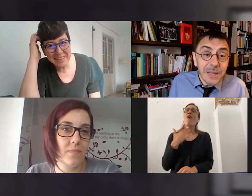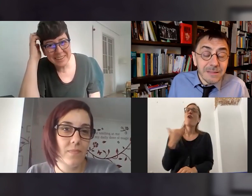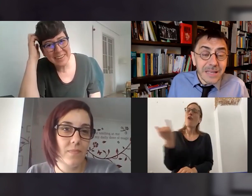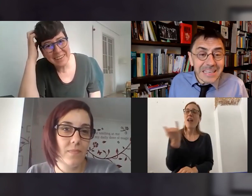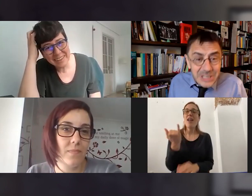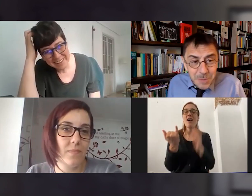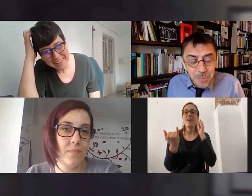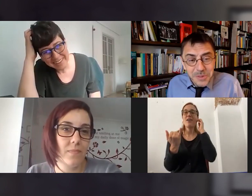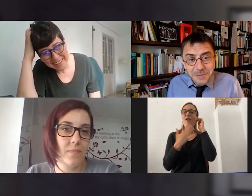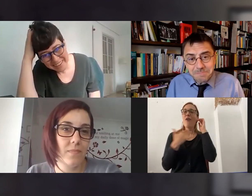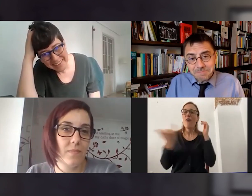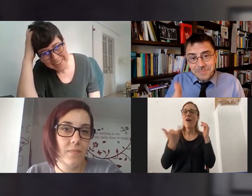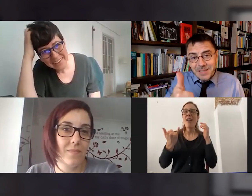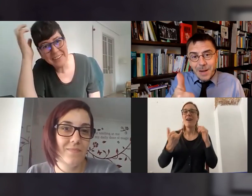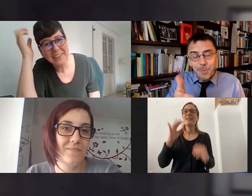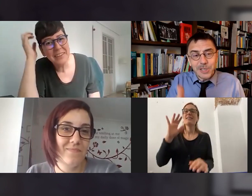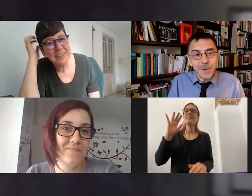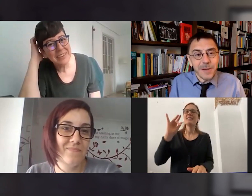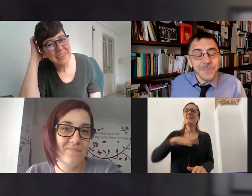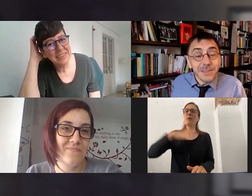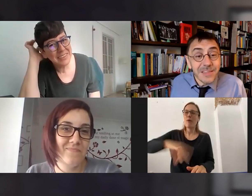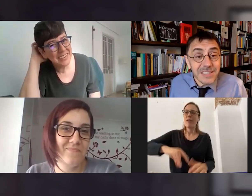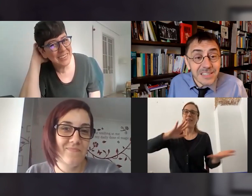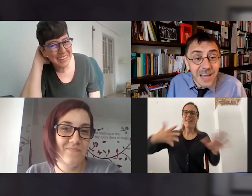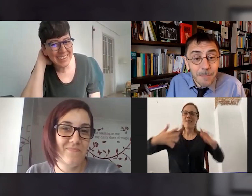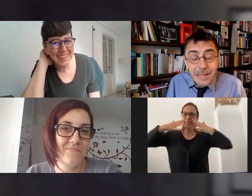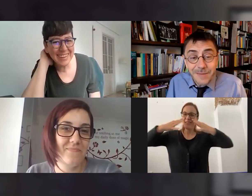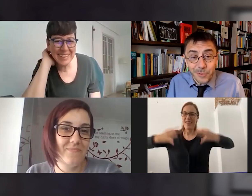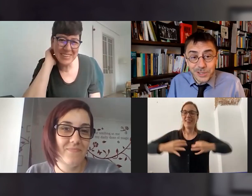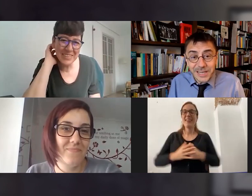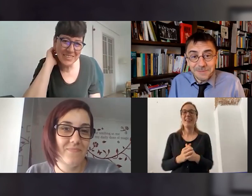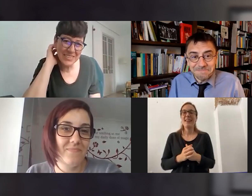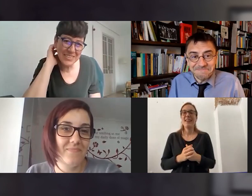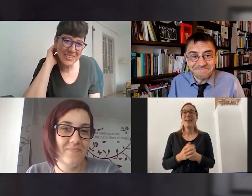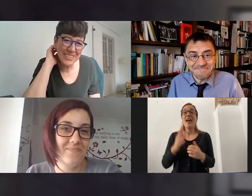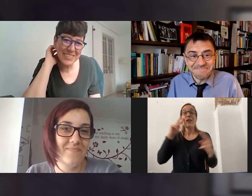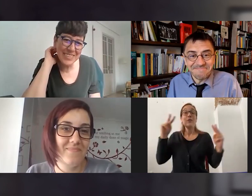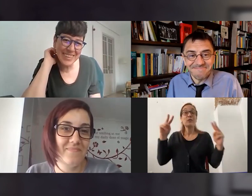decís, de que sí se puede. Hasta la próxima, desde esta Plaza